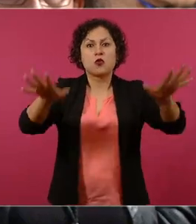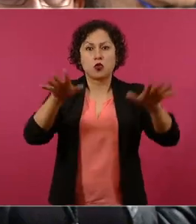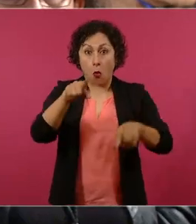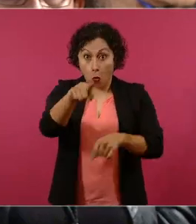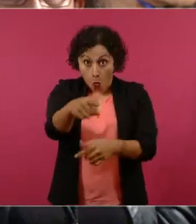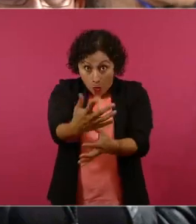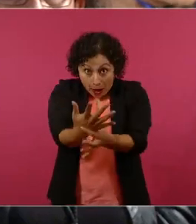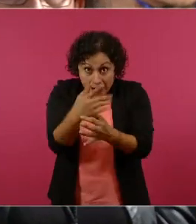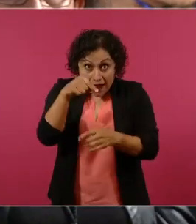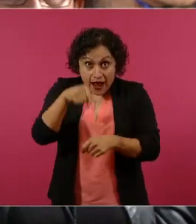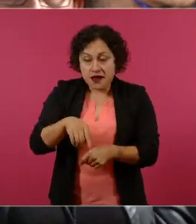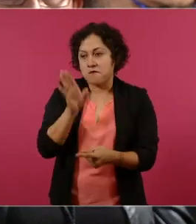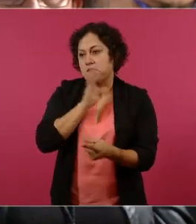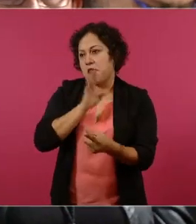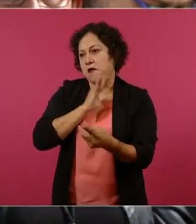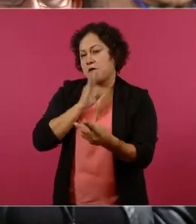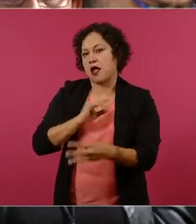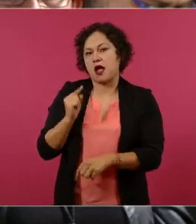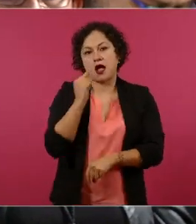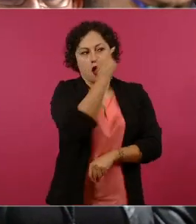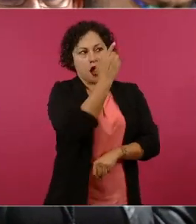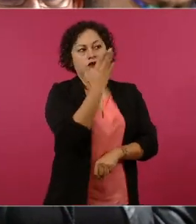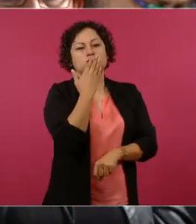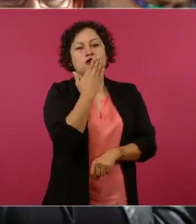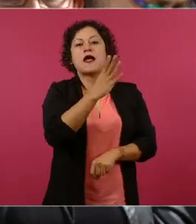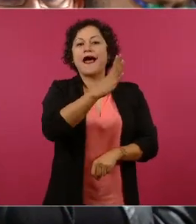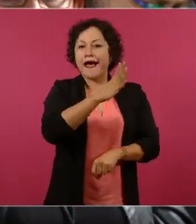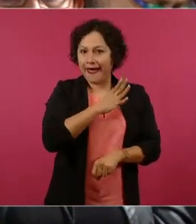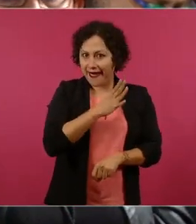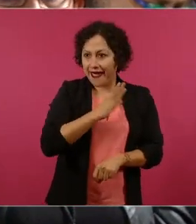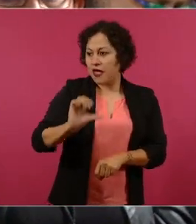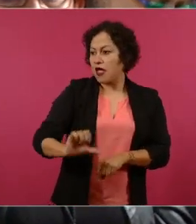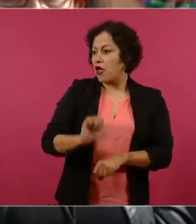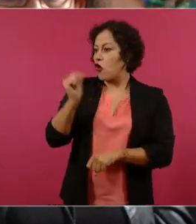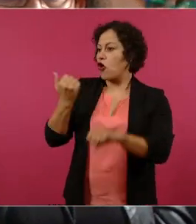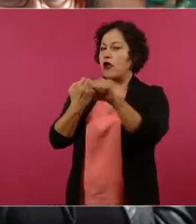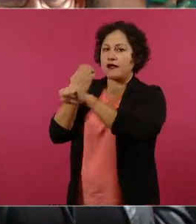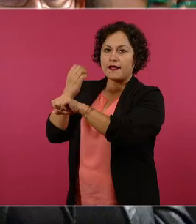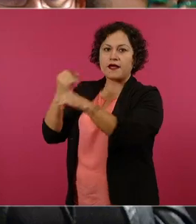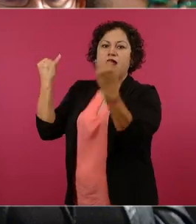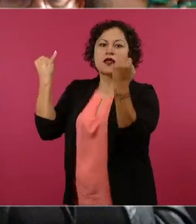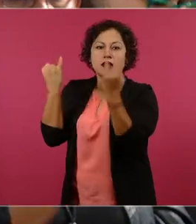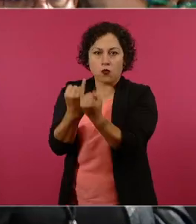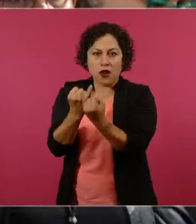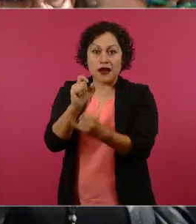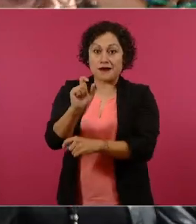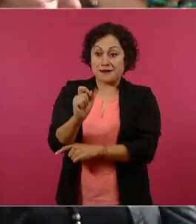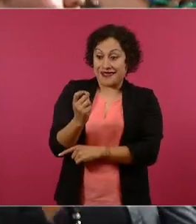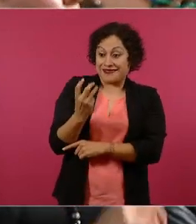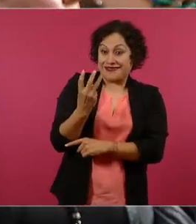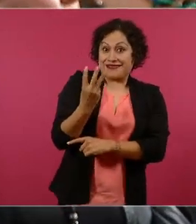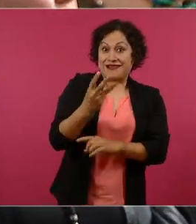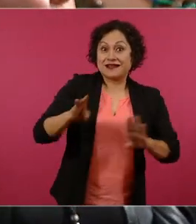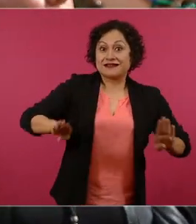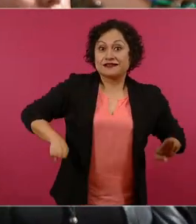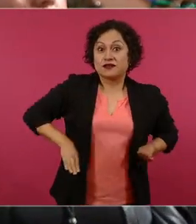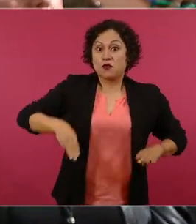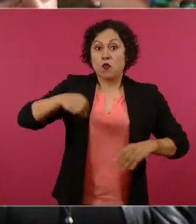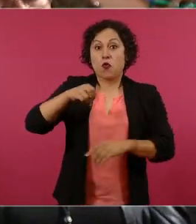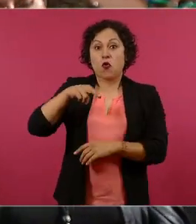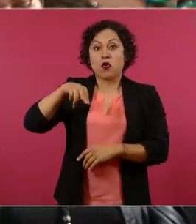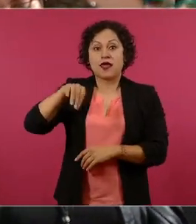y en todos los estados y en los 23 gobiernos de morena pasa tienen silenciada la